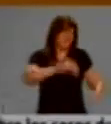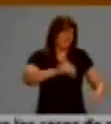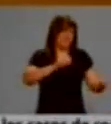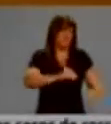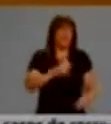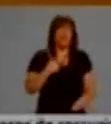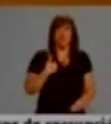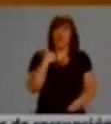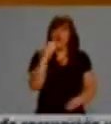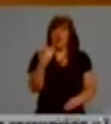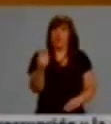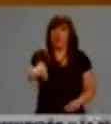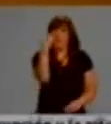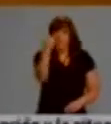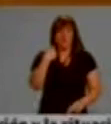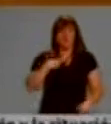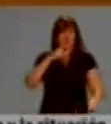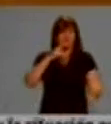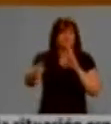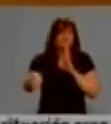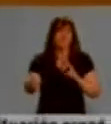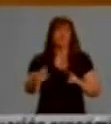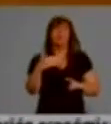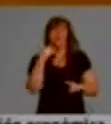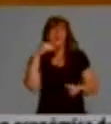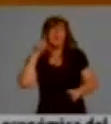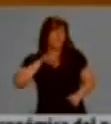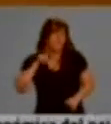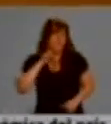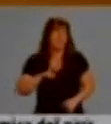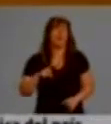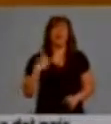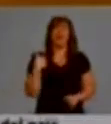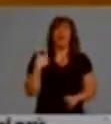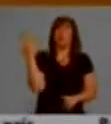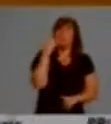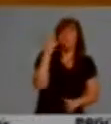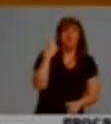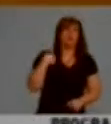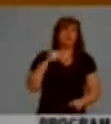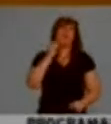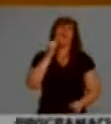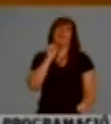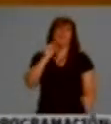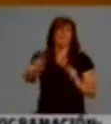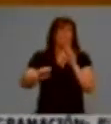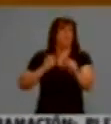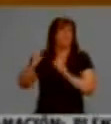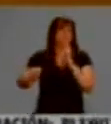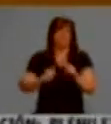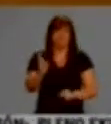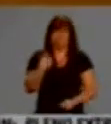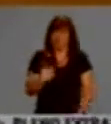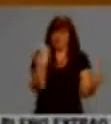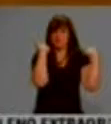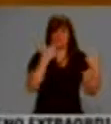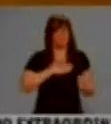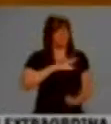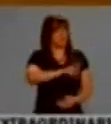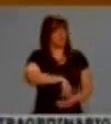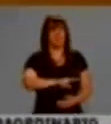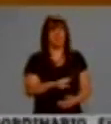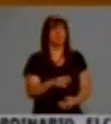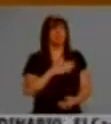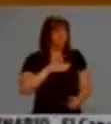cada infundio, calumnia, maledicencia y embuste pormenorizadamente. No me incumbe. No es mi